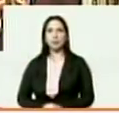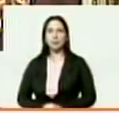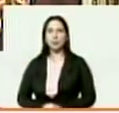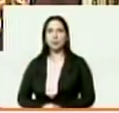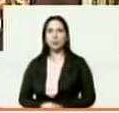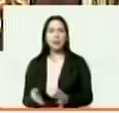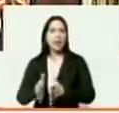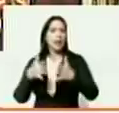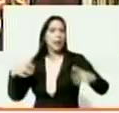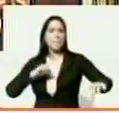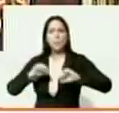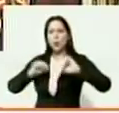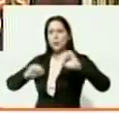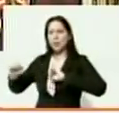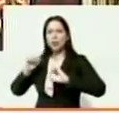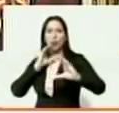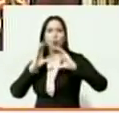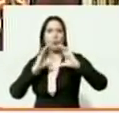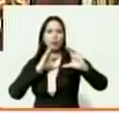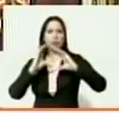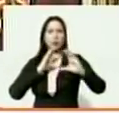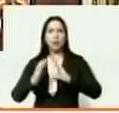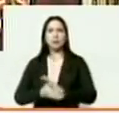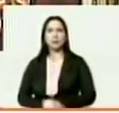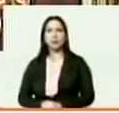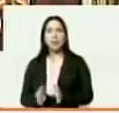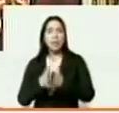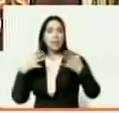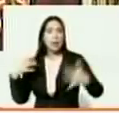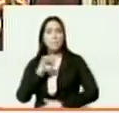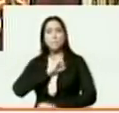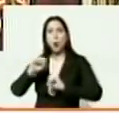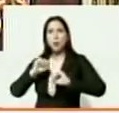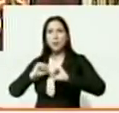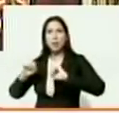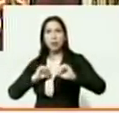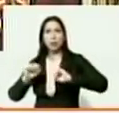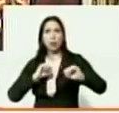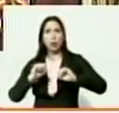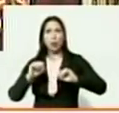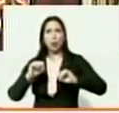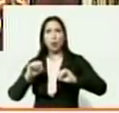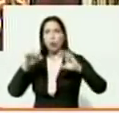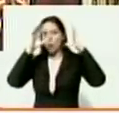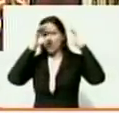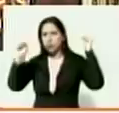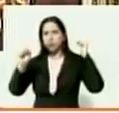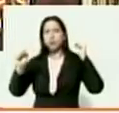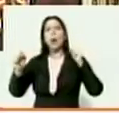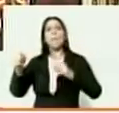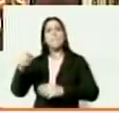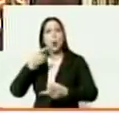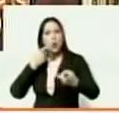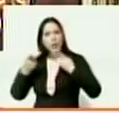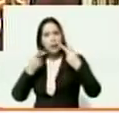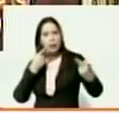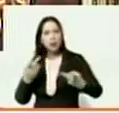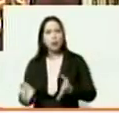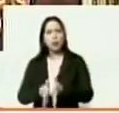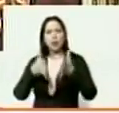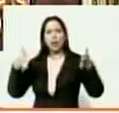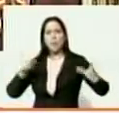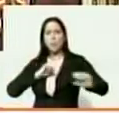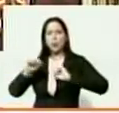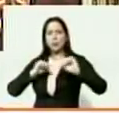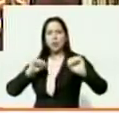un gran movimiento comunicacional, un gran movimiento diplomático, político, un gran movimiento